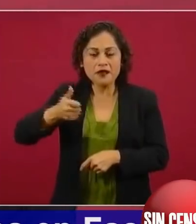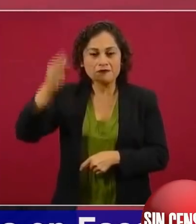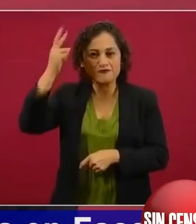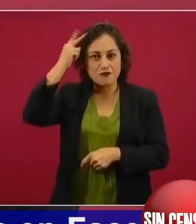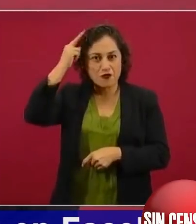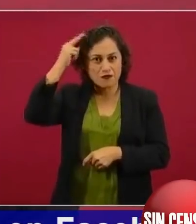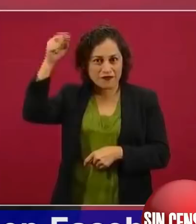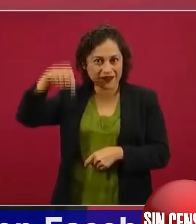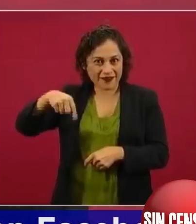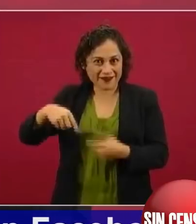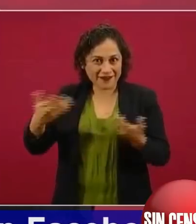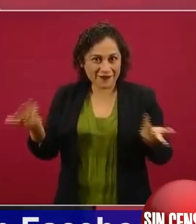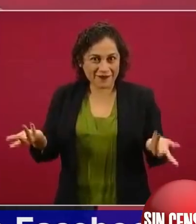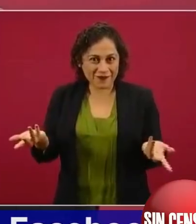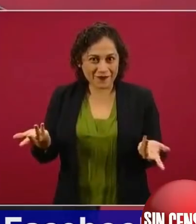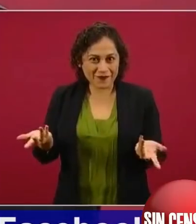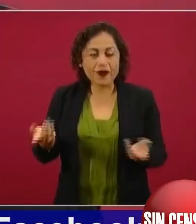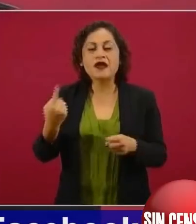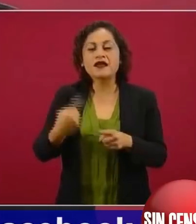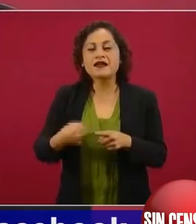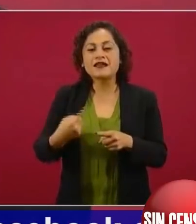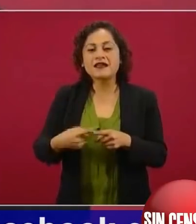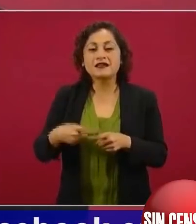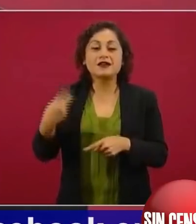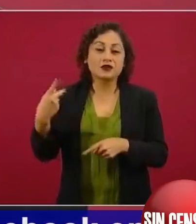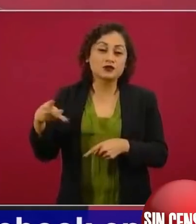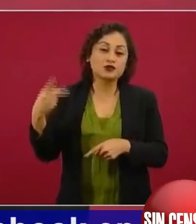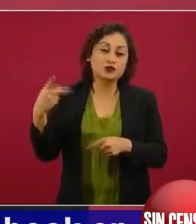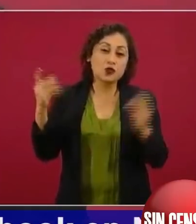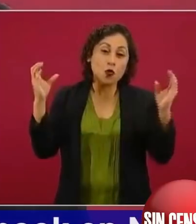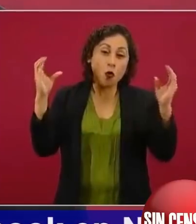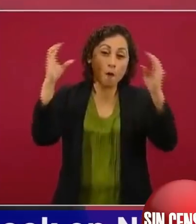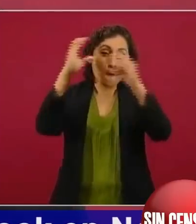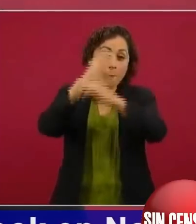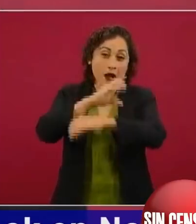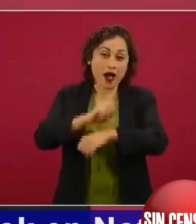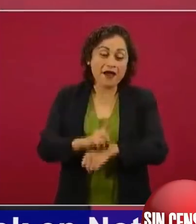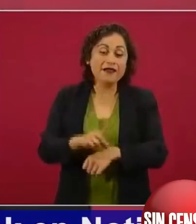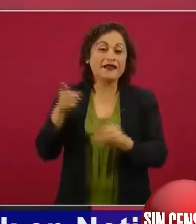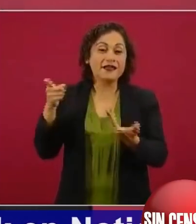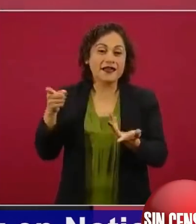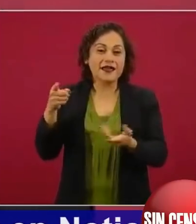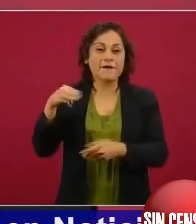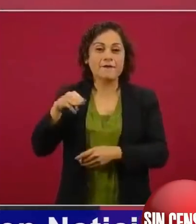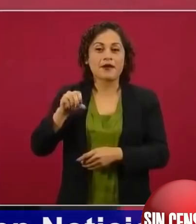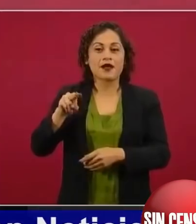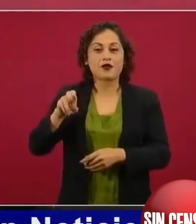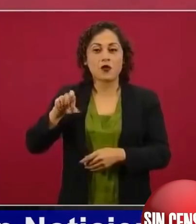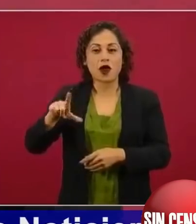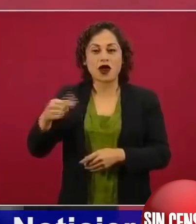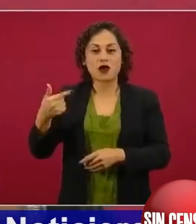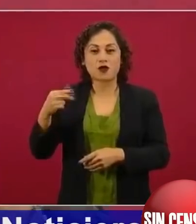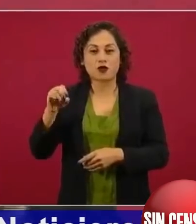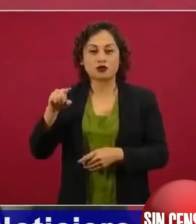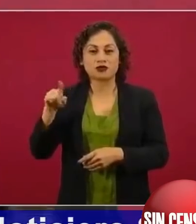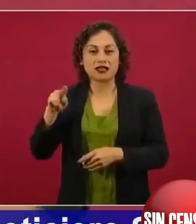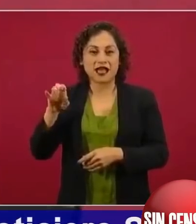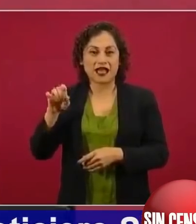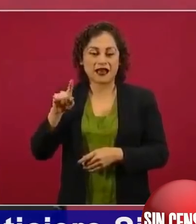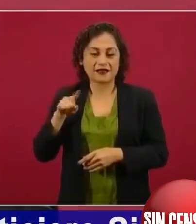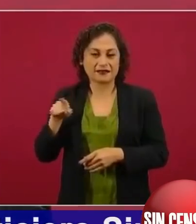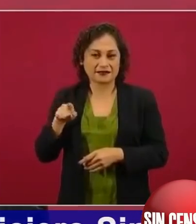en México? Su compadre de Porfirio, Manuel González. Él utilizó esa